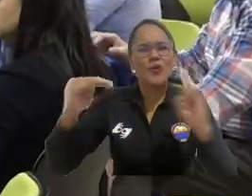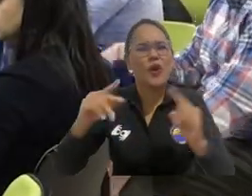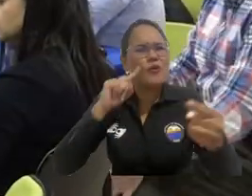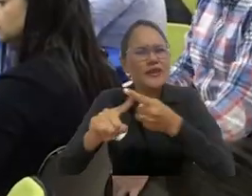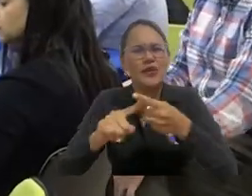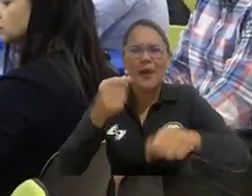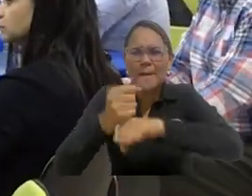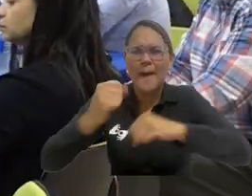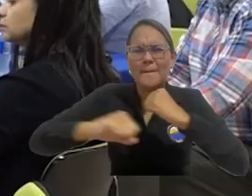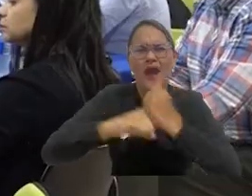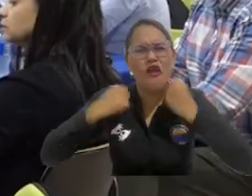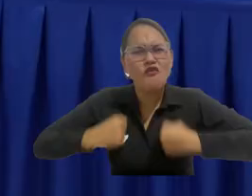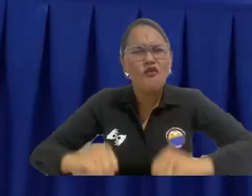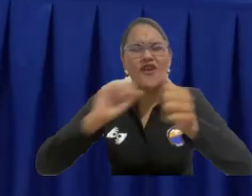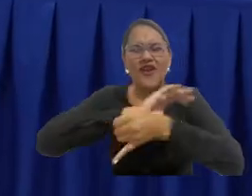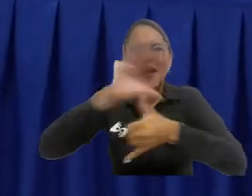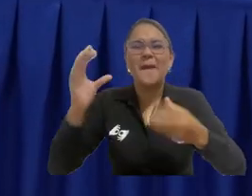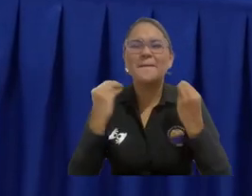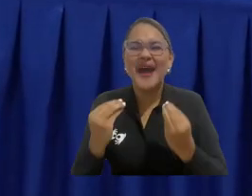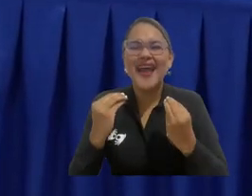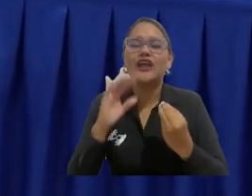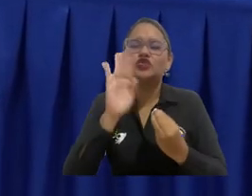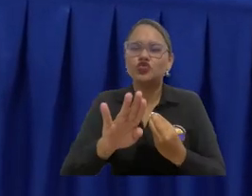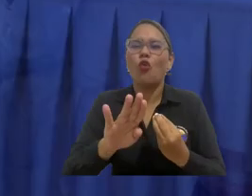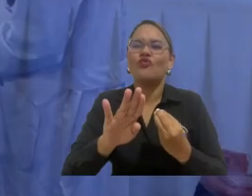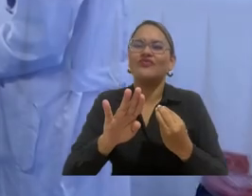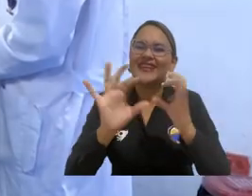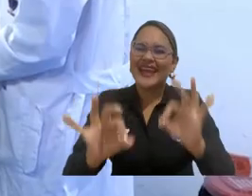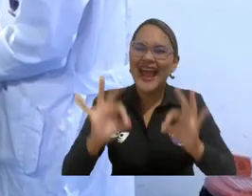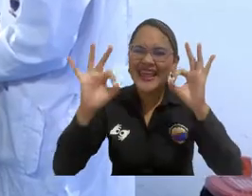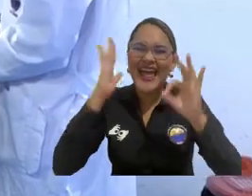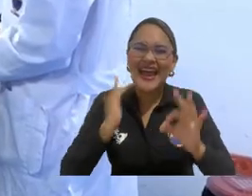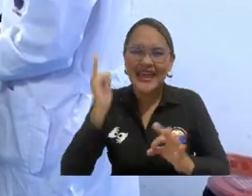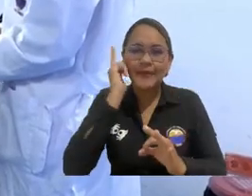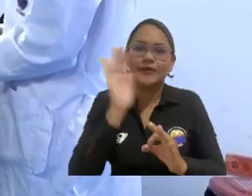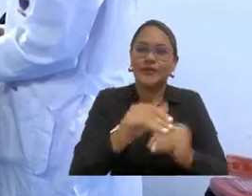los que se destaca la importancia de aunar esfuerzos desde el Caribe para